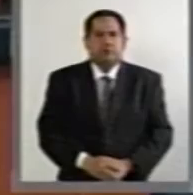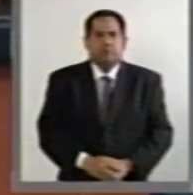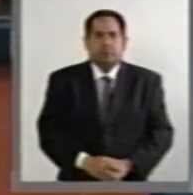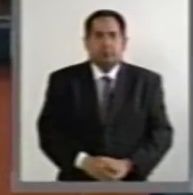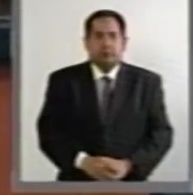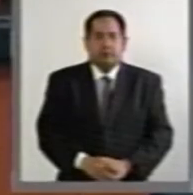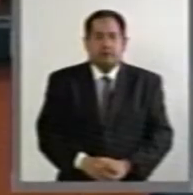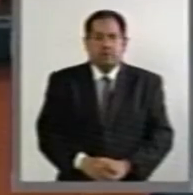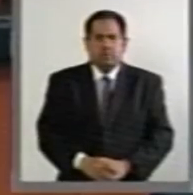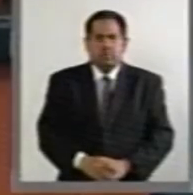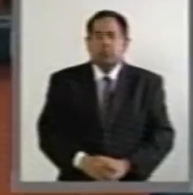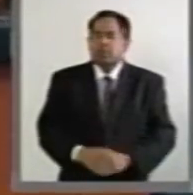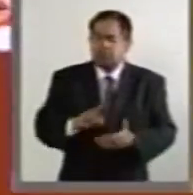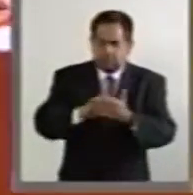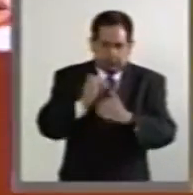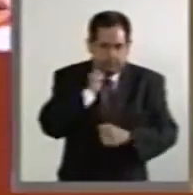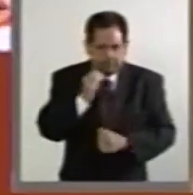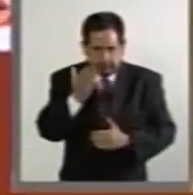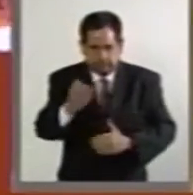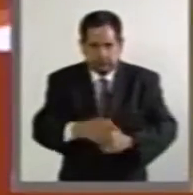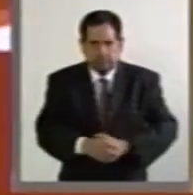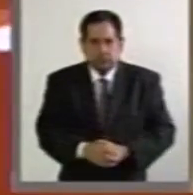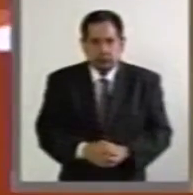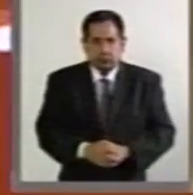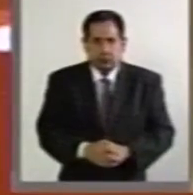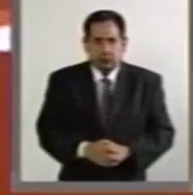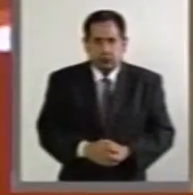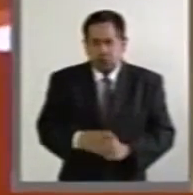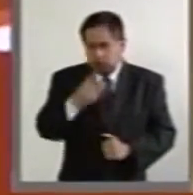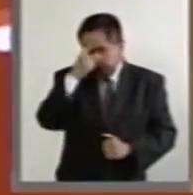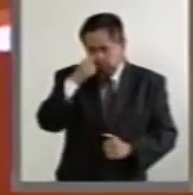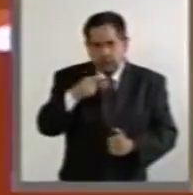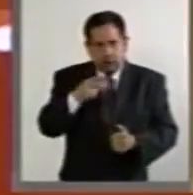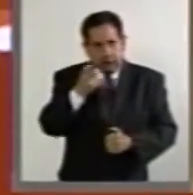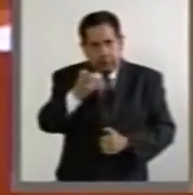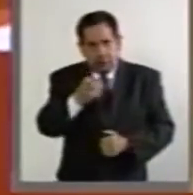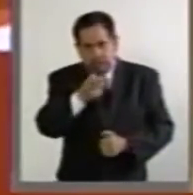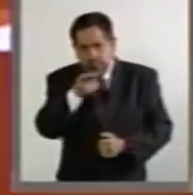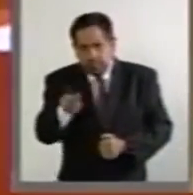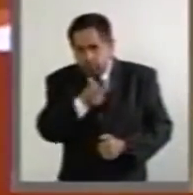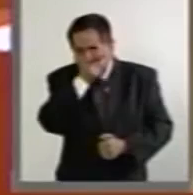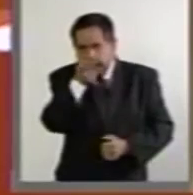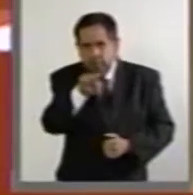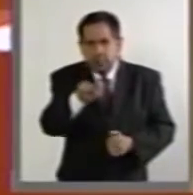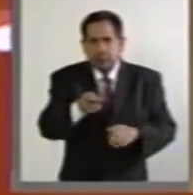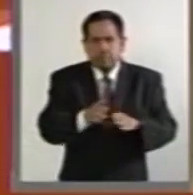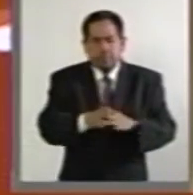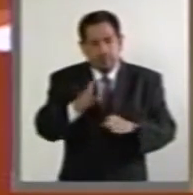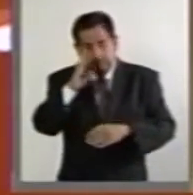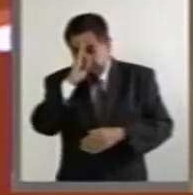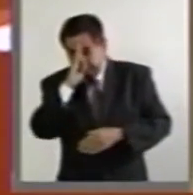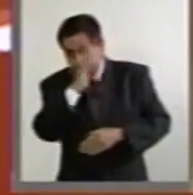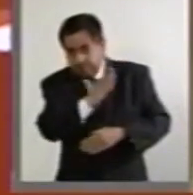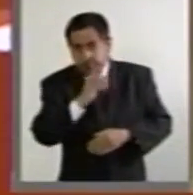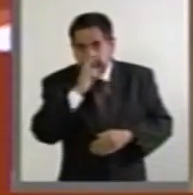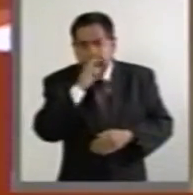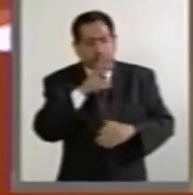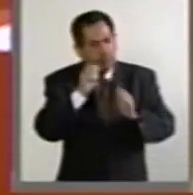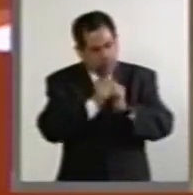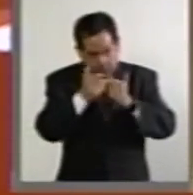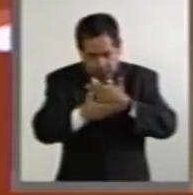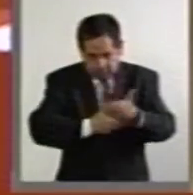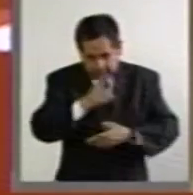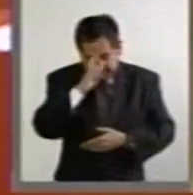Gracias, senador. Yo creo que esa pregunta debe usted dirigírsela, con todo